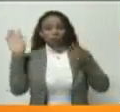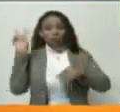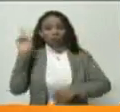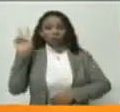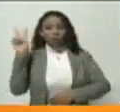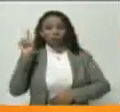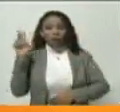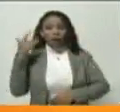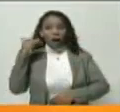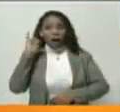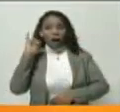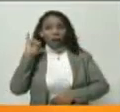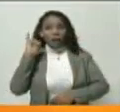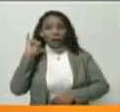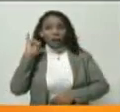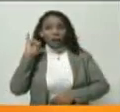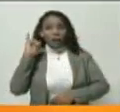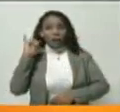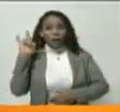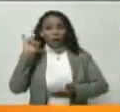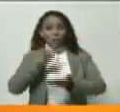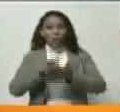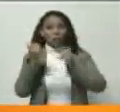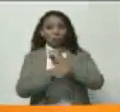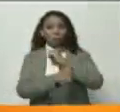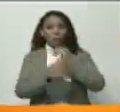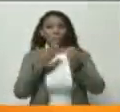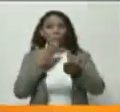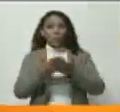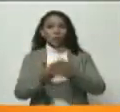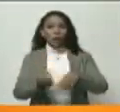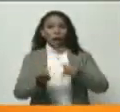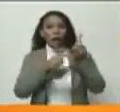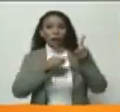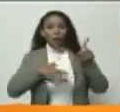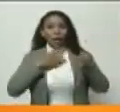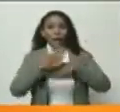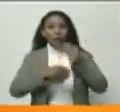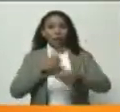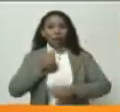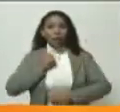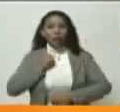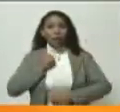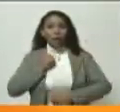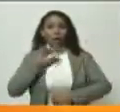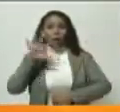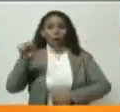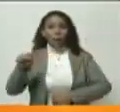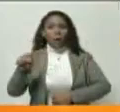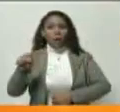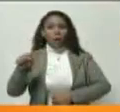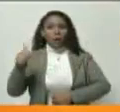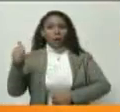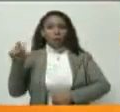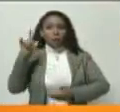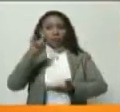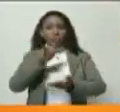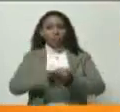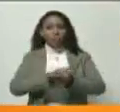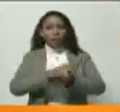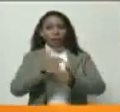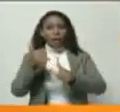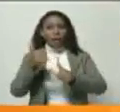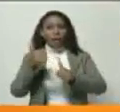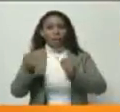Venezuela tenía, o Conviasa tenía que haberle pedido permiso a ellos para poder hacer cualquier transacción y comprar la aeronave que es